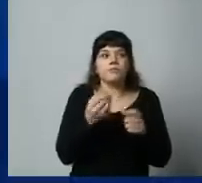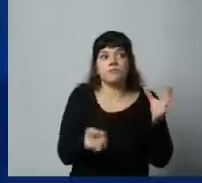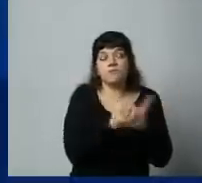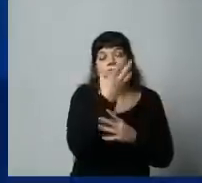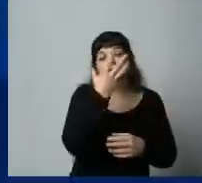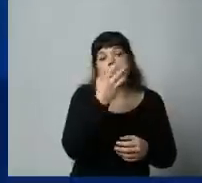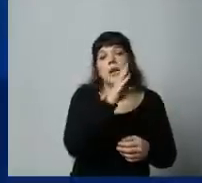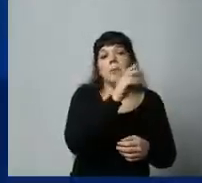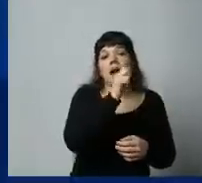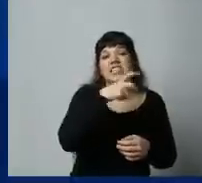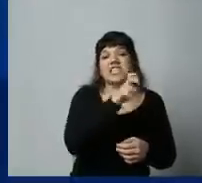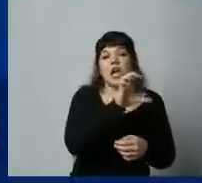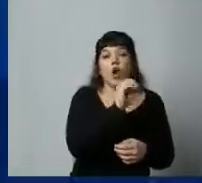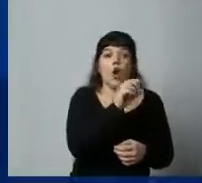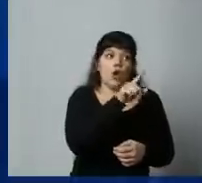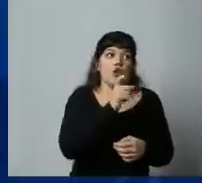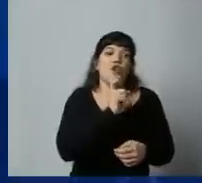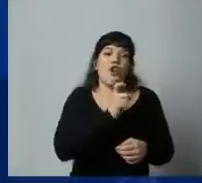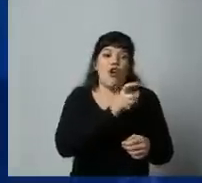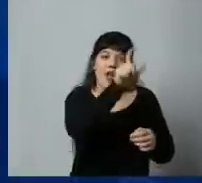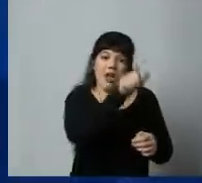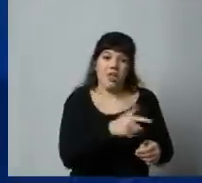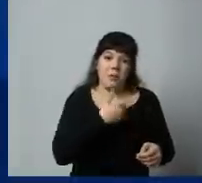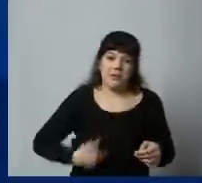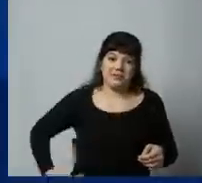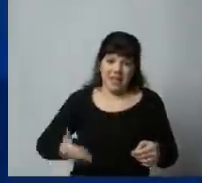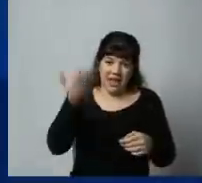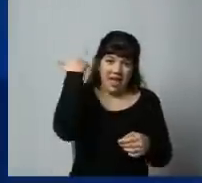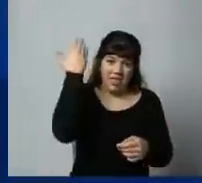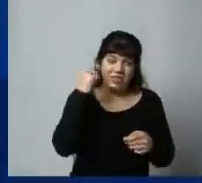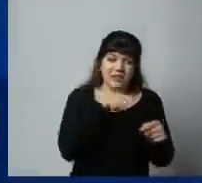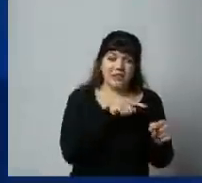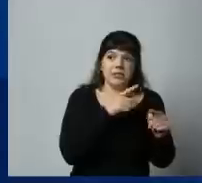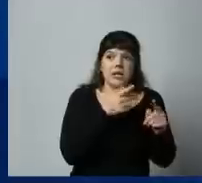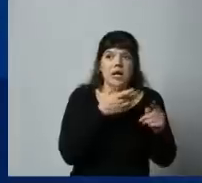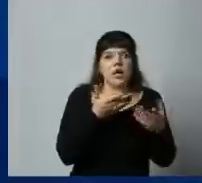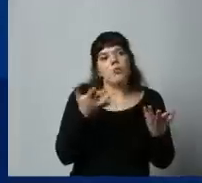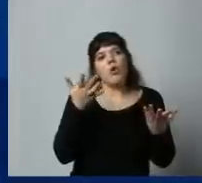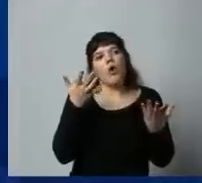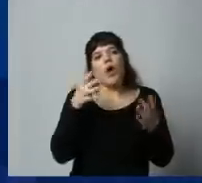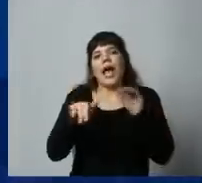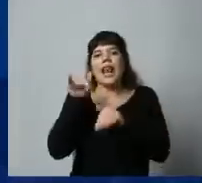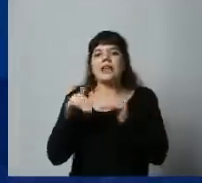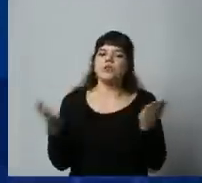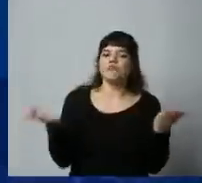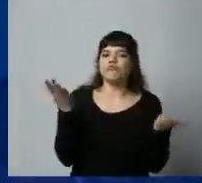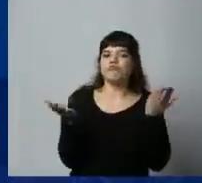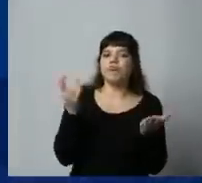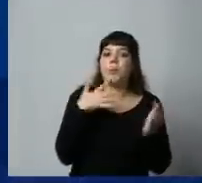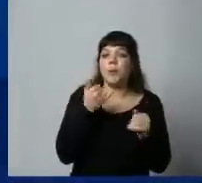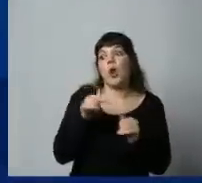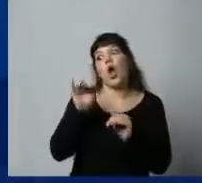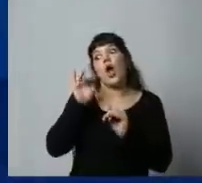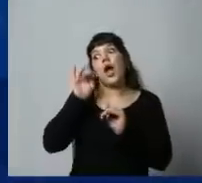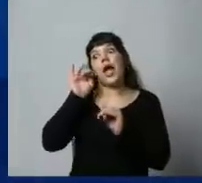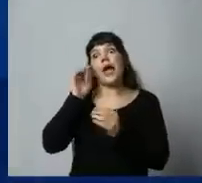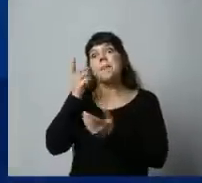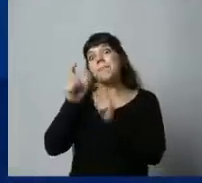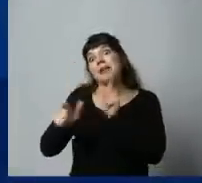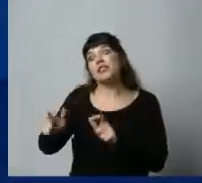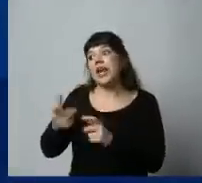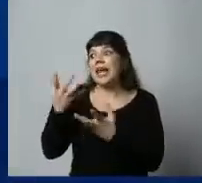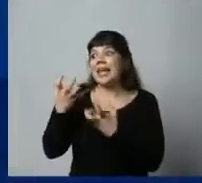unión nacional reeleccionistas y convoca para el mismo día de las elecciones una elección paralela que era si la gente votaba que sí quería la